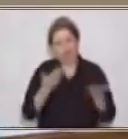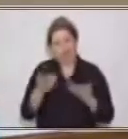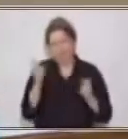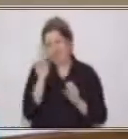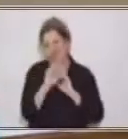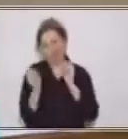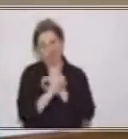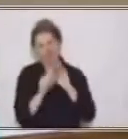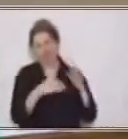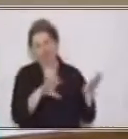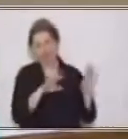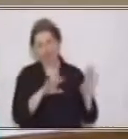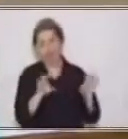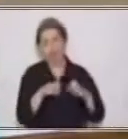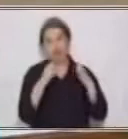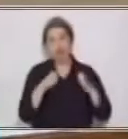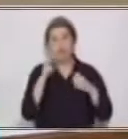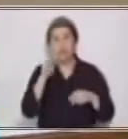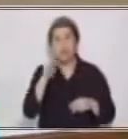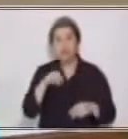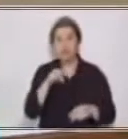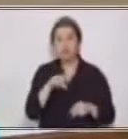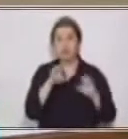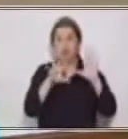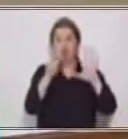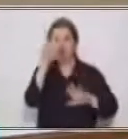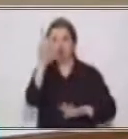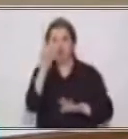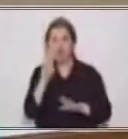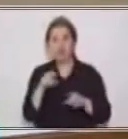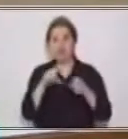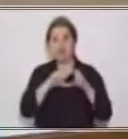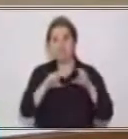Necesito 12 billetes de a 20.